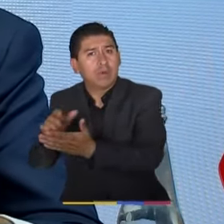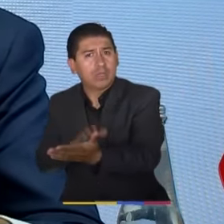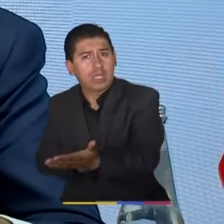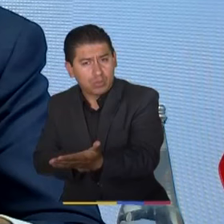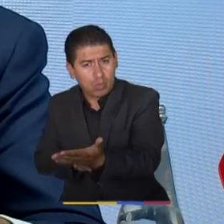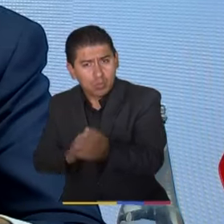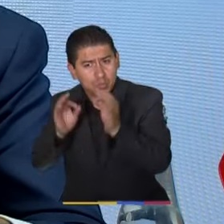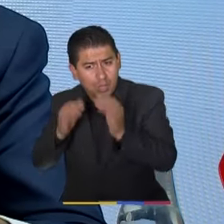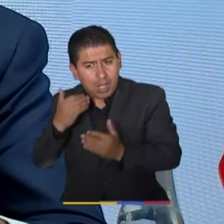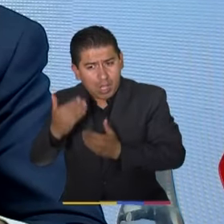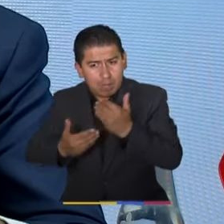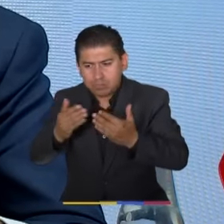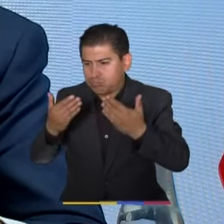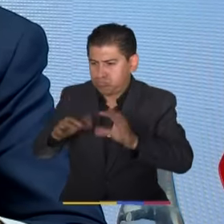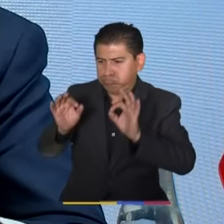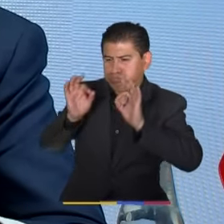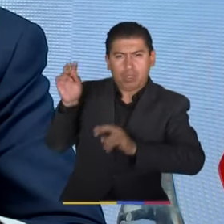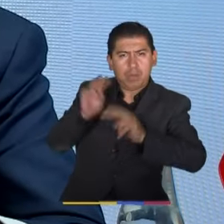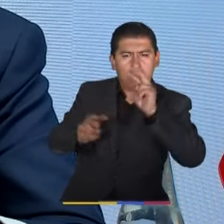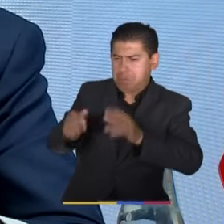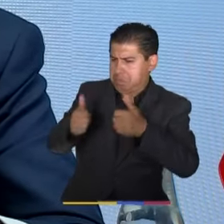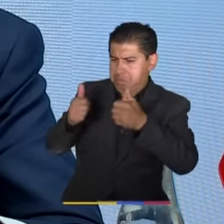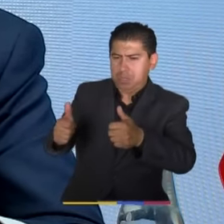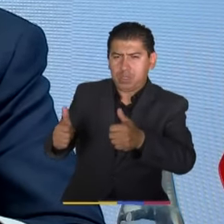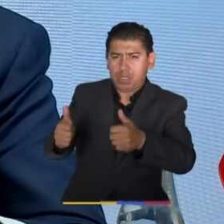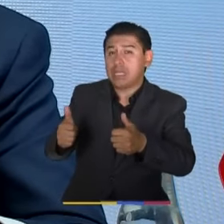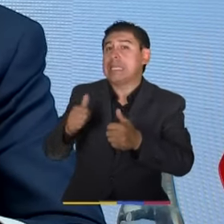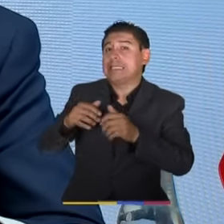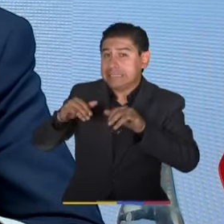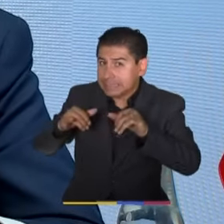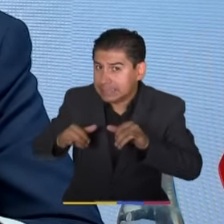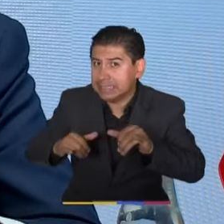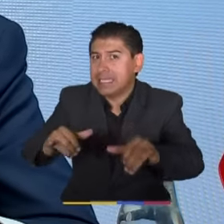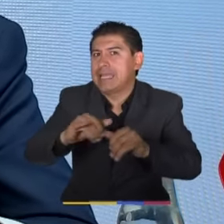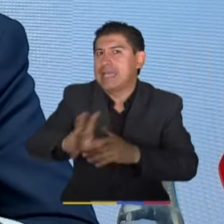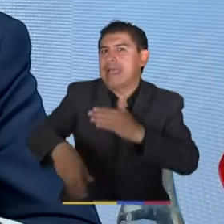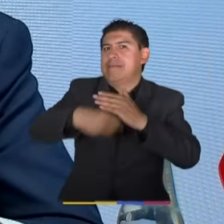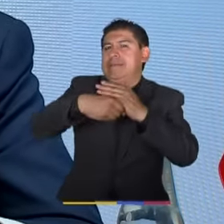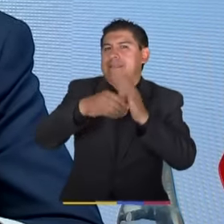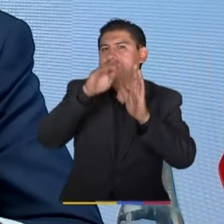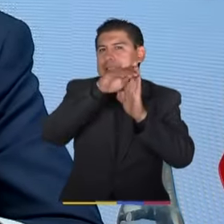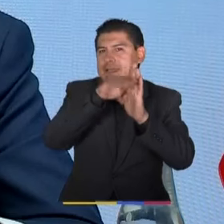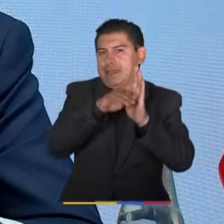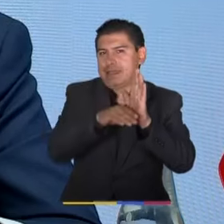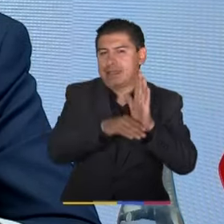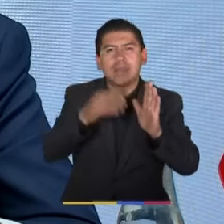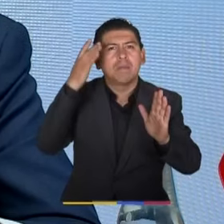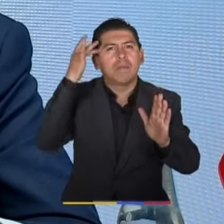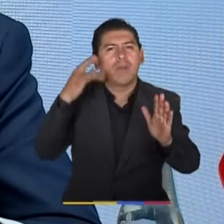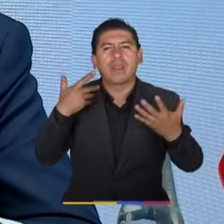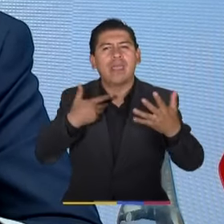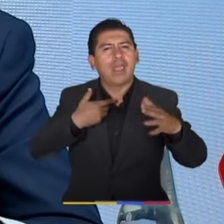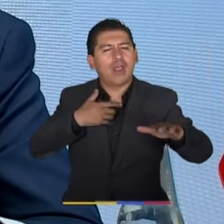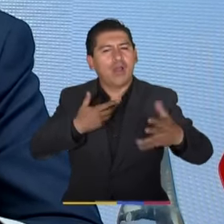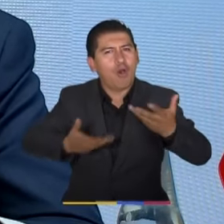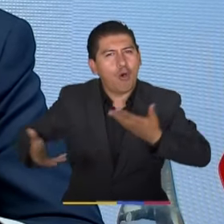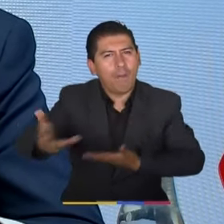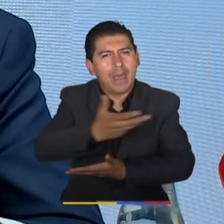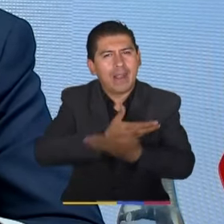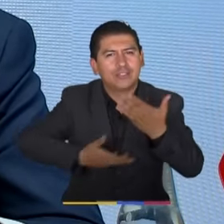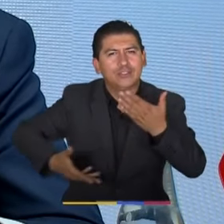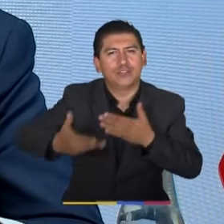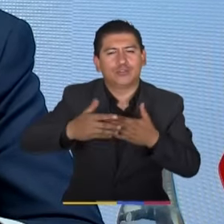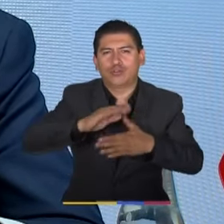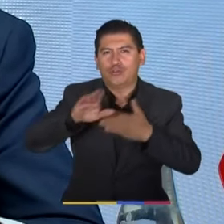iniciativas y proyectos adscritos iberoamericanos como herramientas esenciales de la cooperación iberoamericana